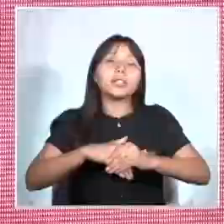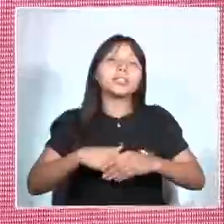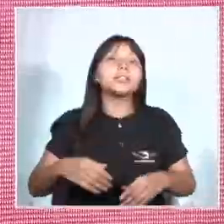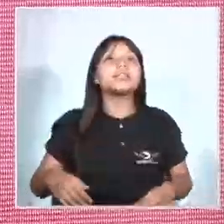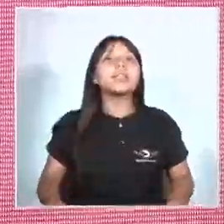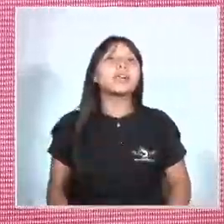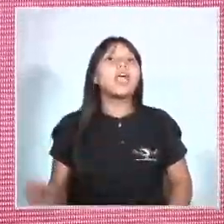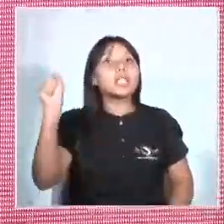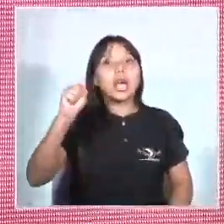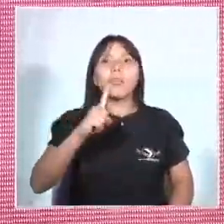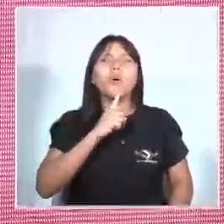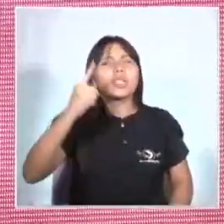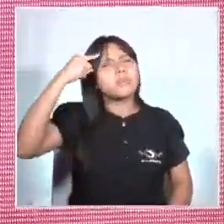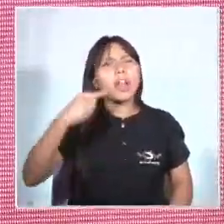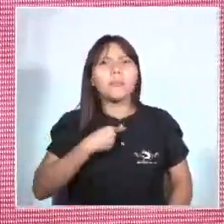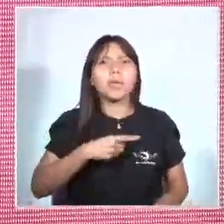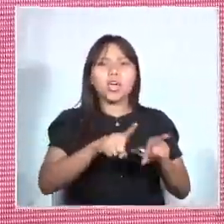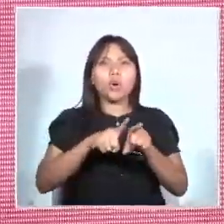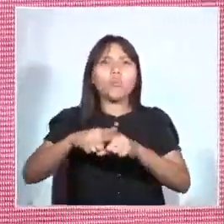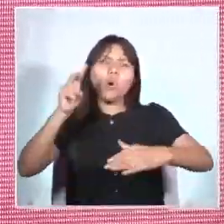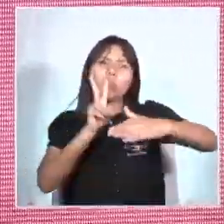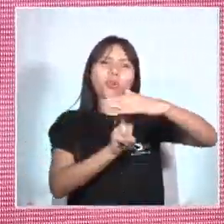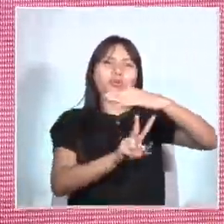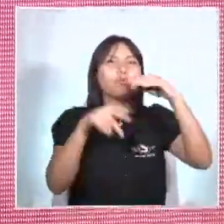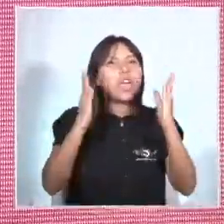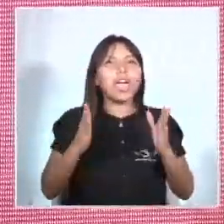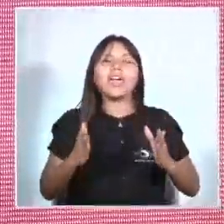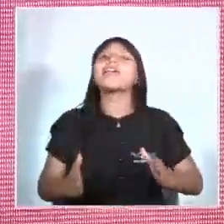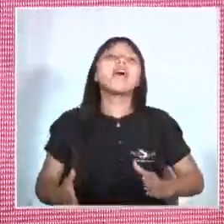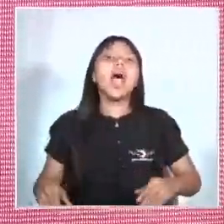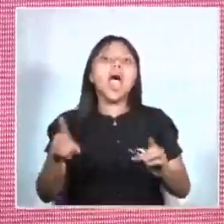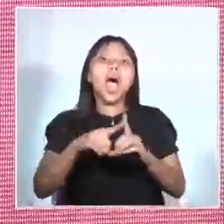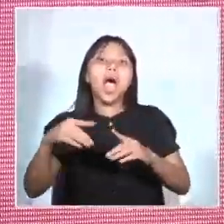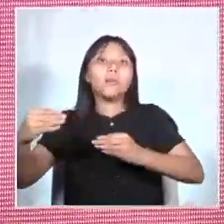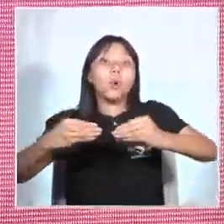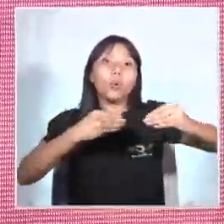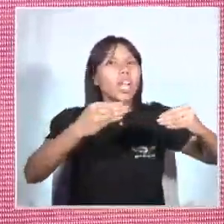pararme como profeta a abanicar el avivamiento.